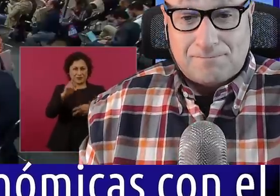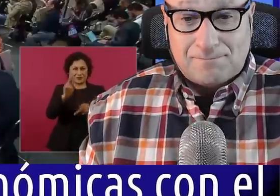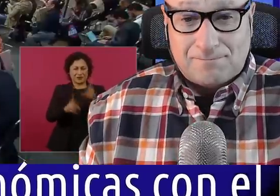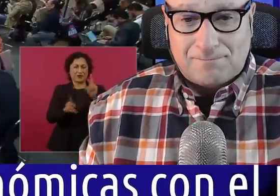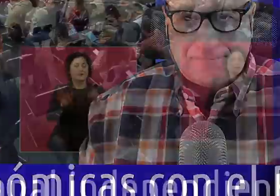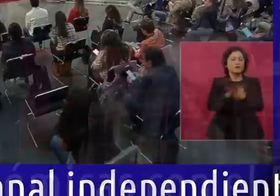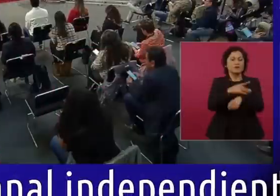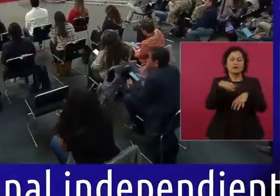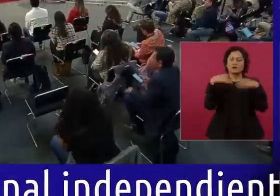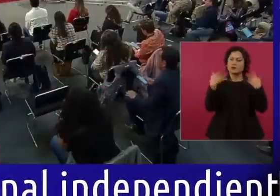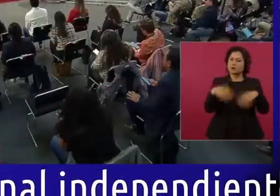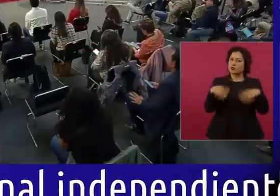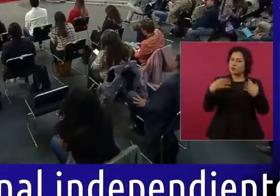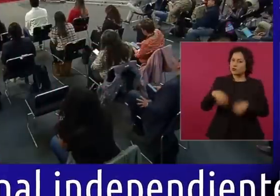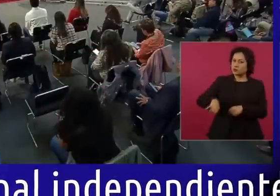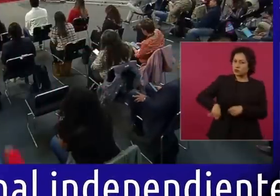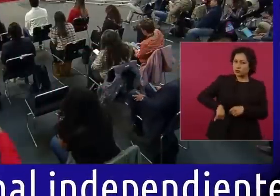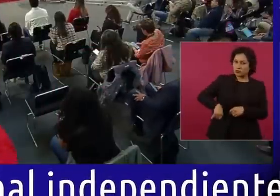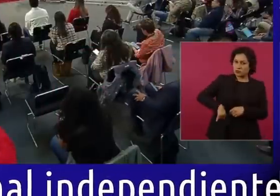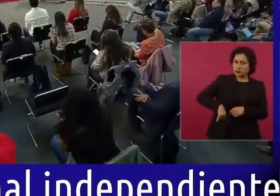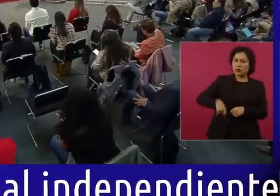plano de América Latina,